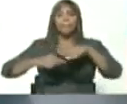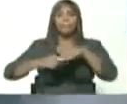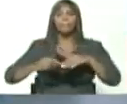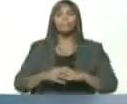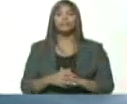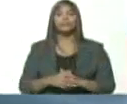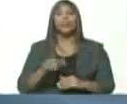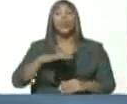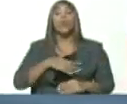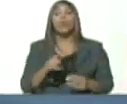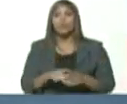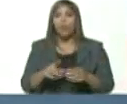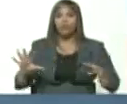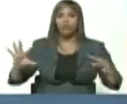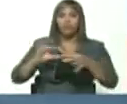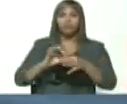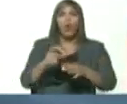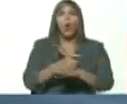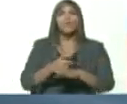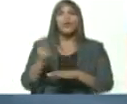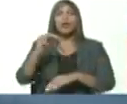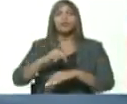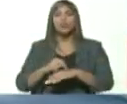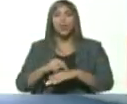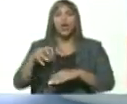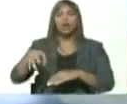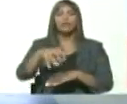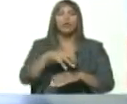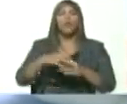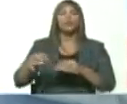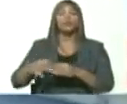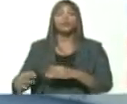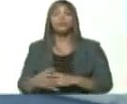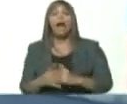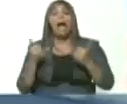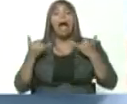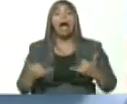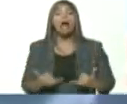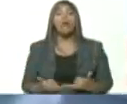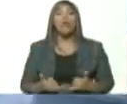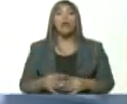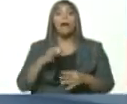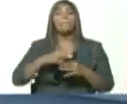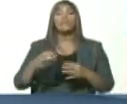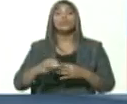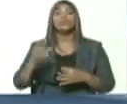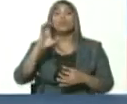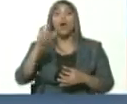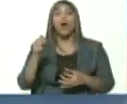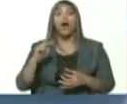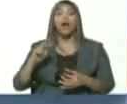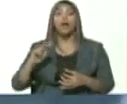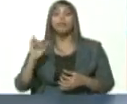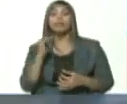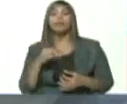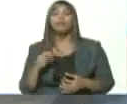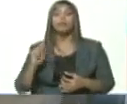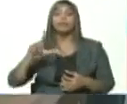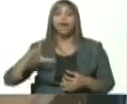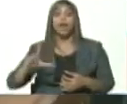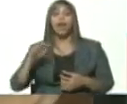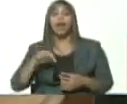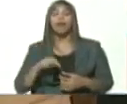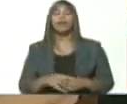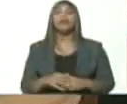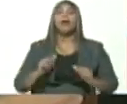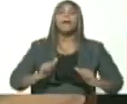al esfuerzo conjunto del gobierno nacional, regional y municipal, ahora en el municipio Carrizal, en este ambulatorio de los tres